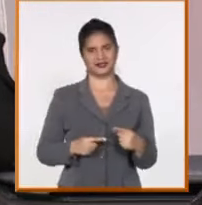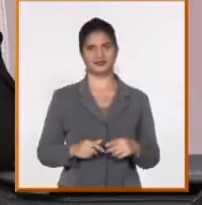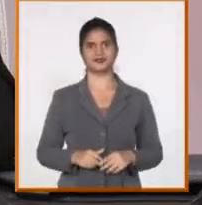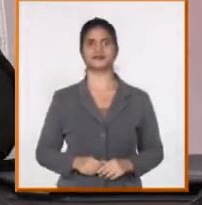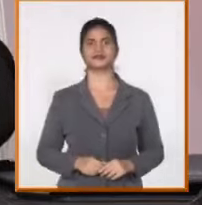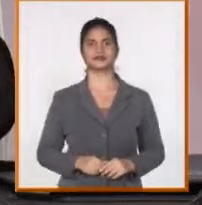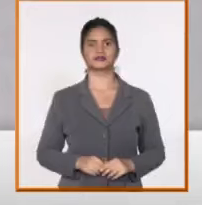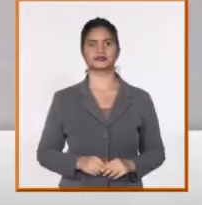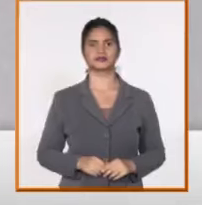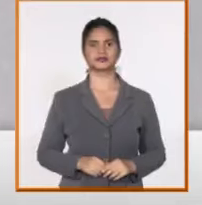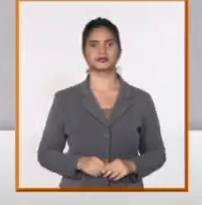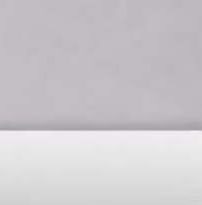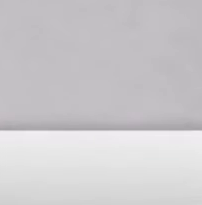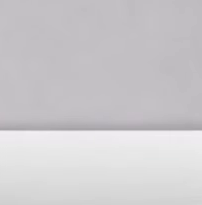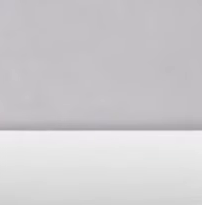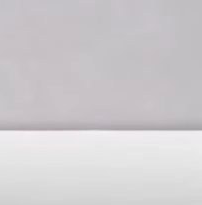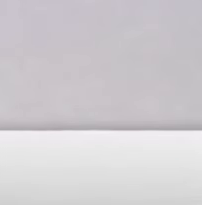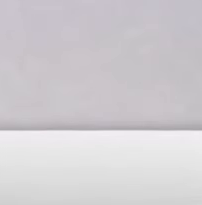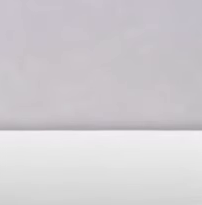buenas